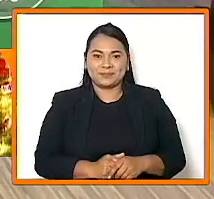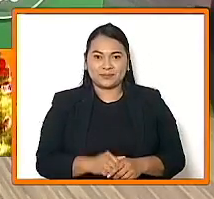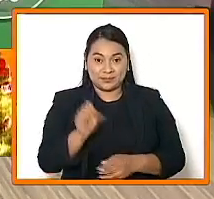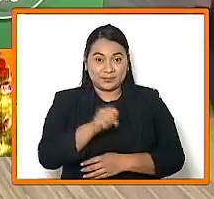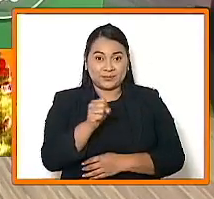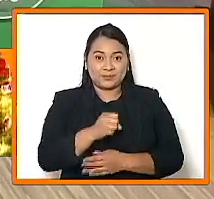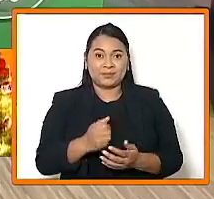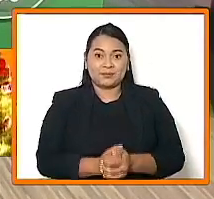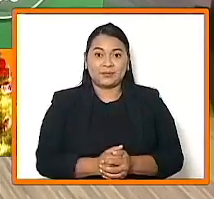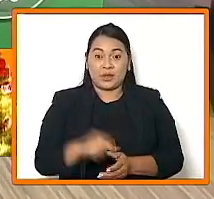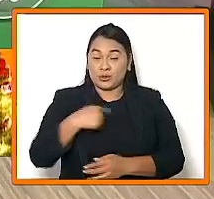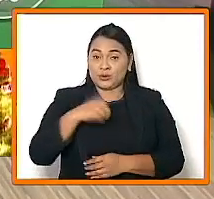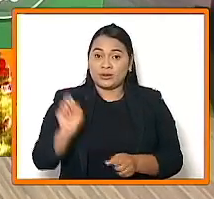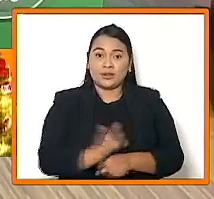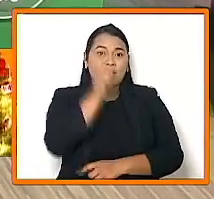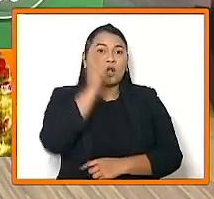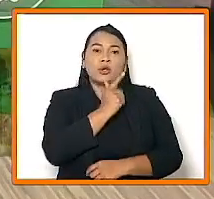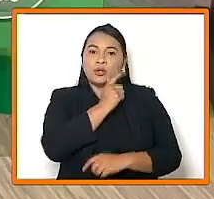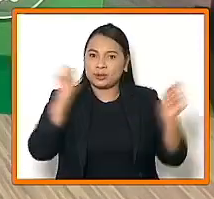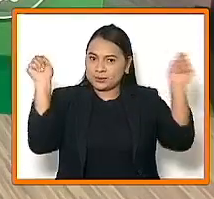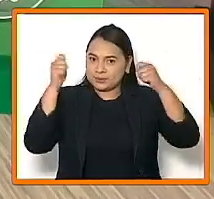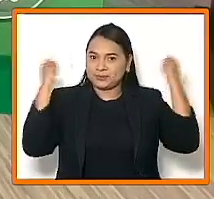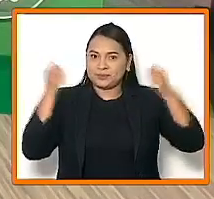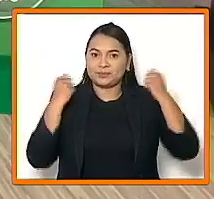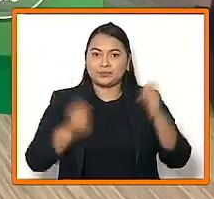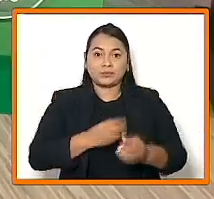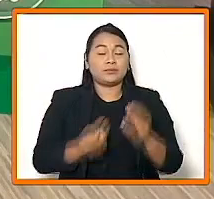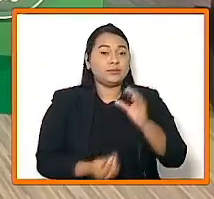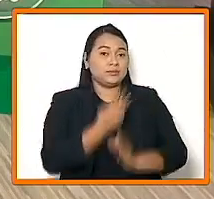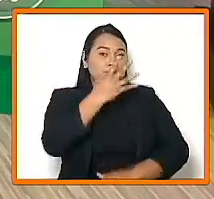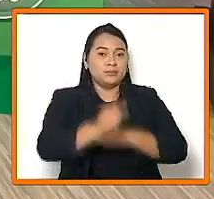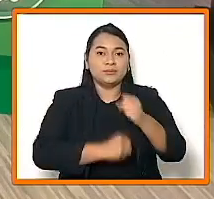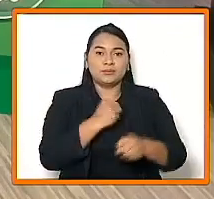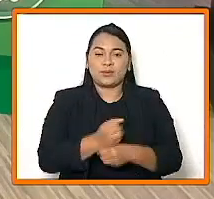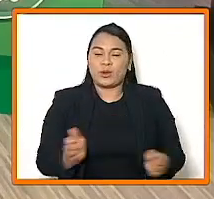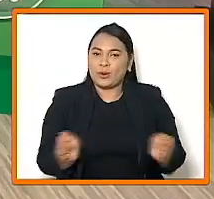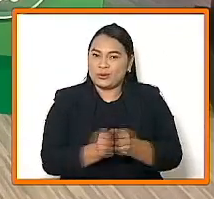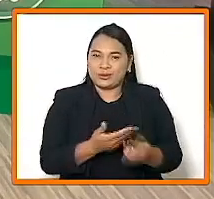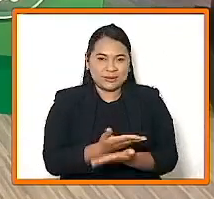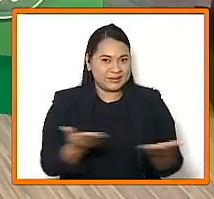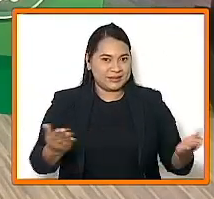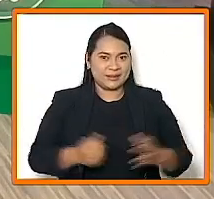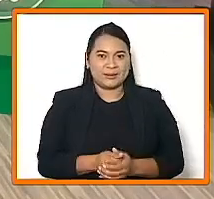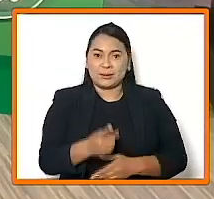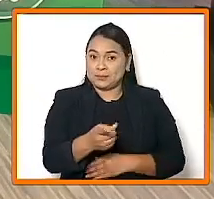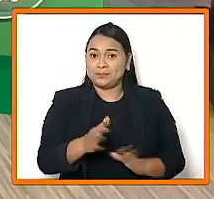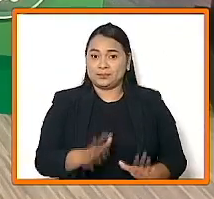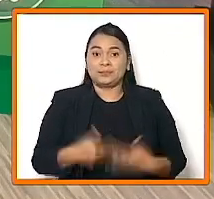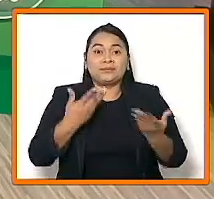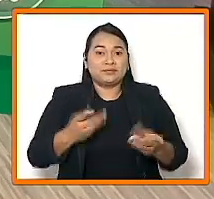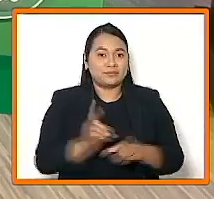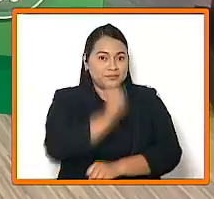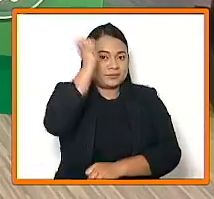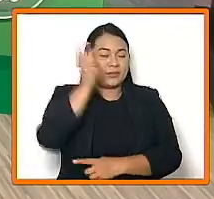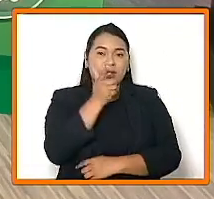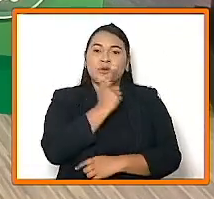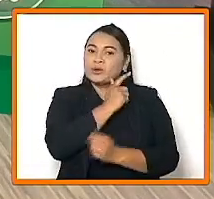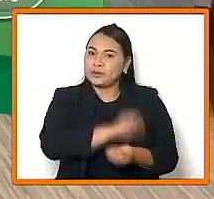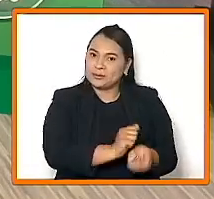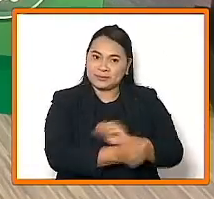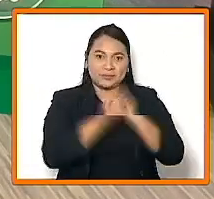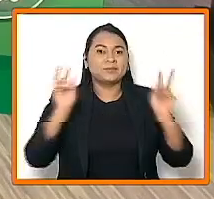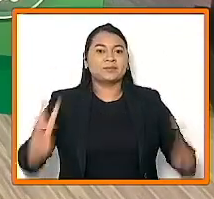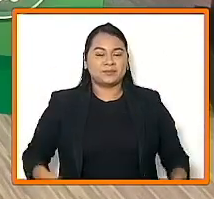Así es, Yaslin. Y es que yo me gano la Loto celebrando este nuevo año junto a ustedes. ¿Y vos cómo te la vas a ganar? Loto